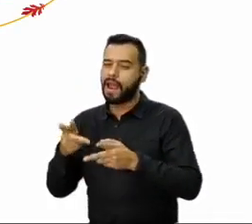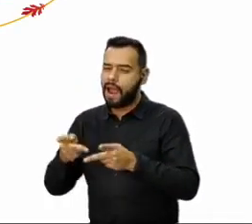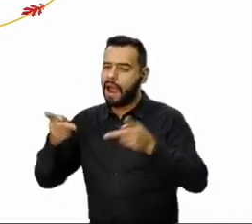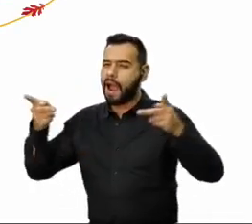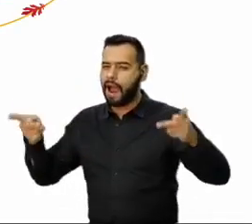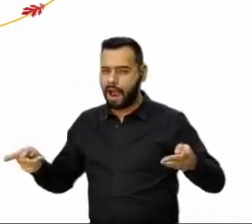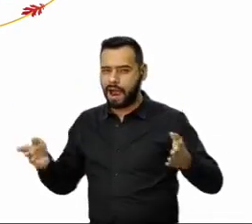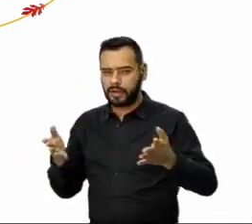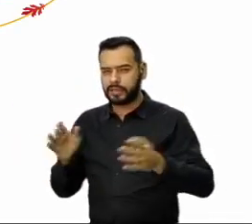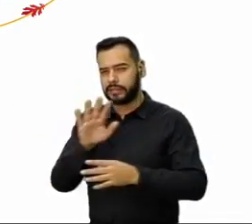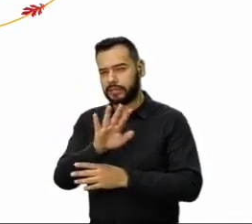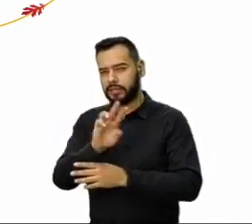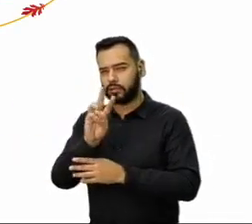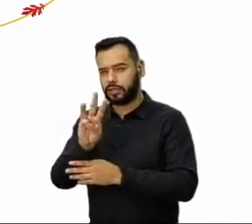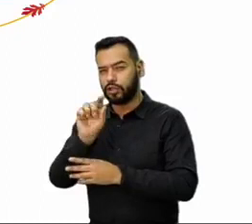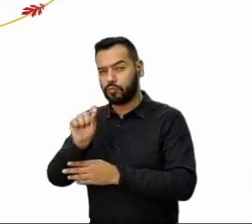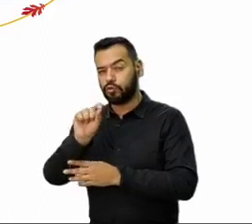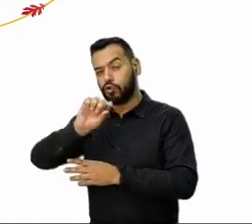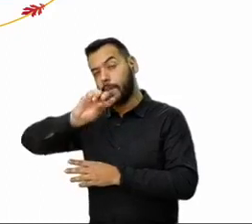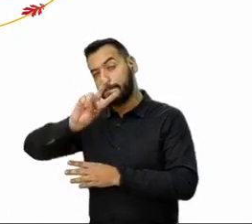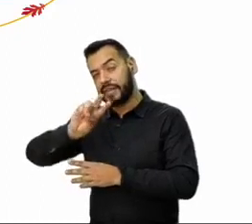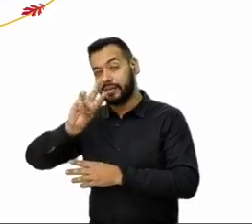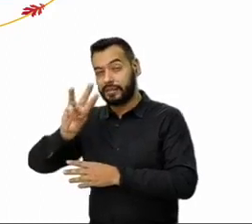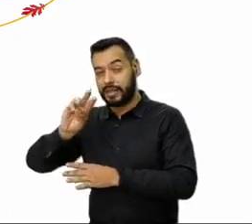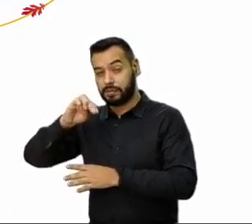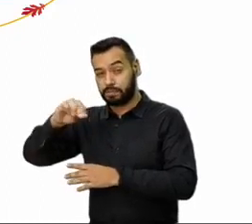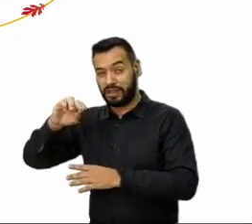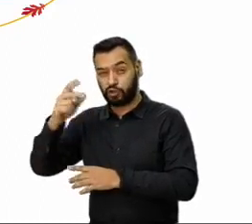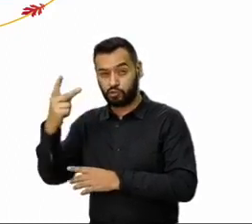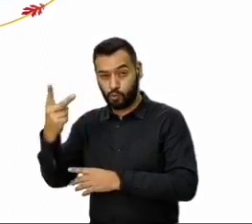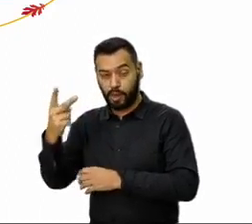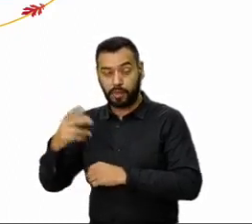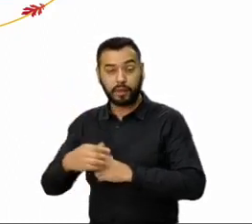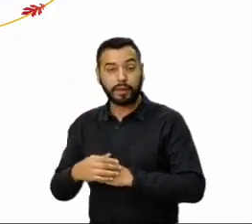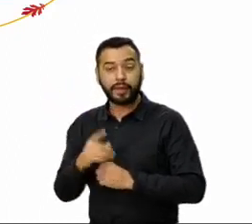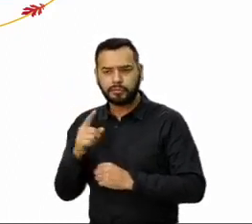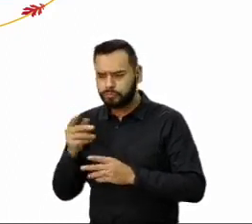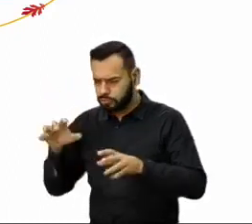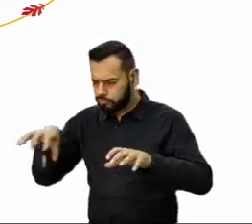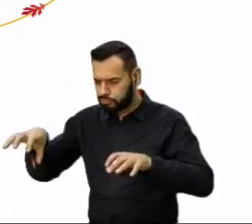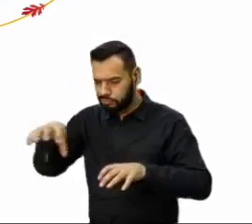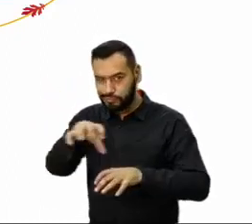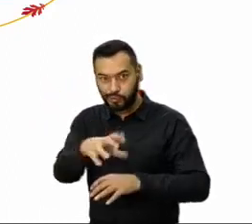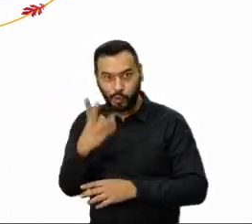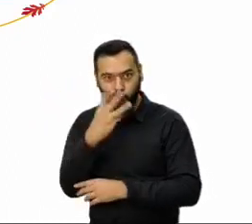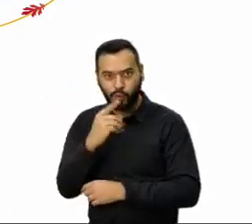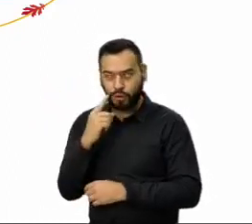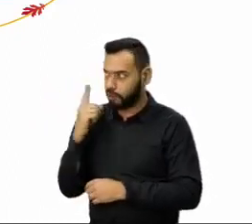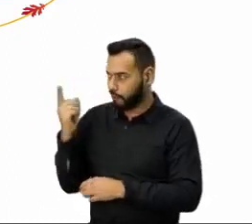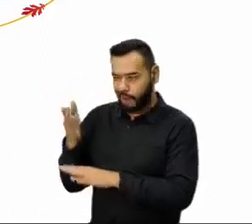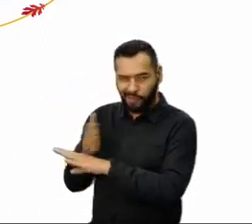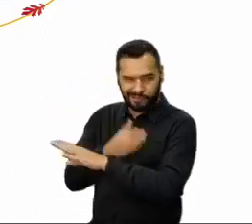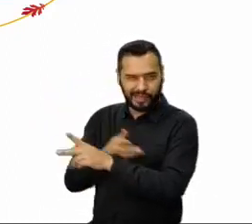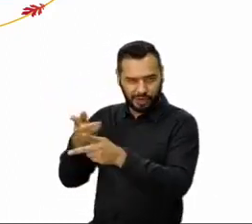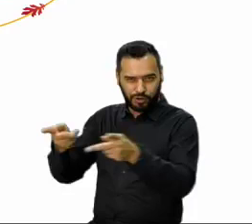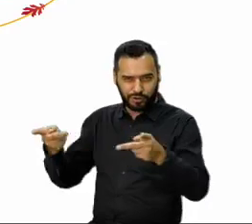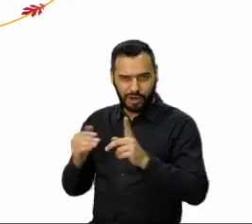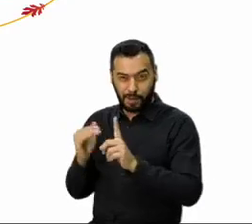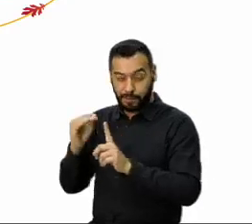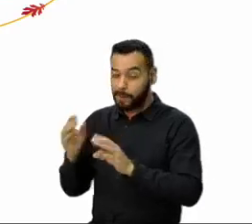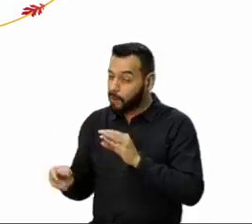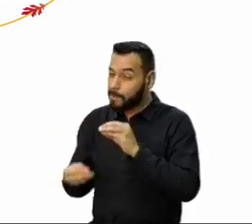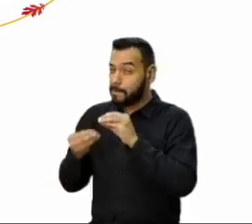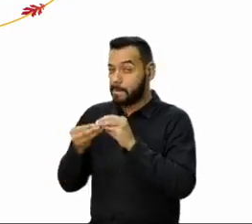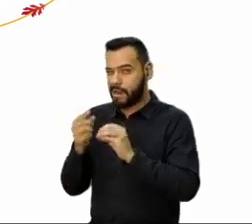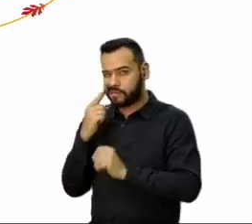grande con un área de 50 y 323 metros cuadrados en general la distribución es muy bonita como la vimos en el apartamento anterior pero tiene un plus